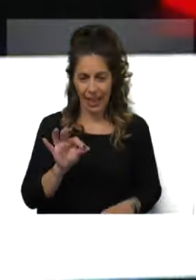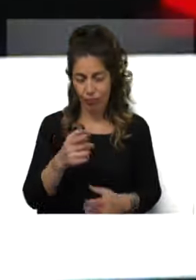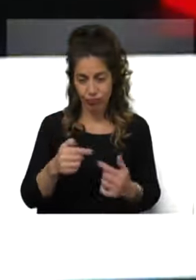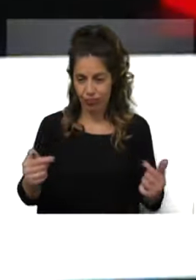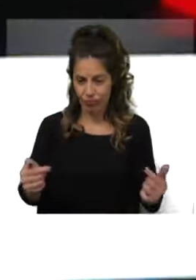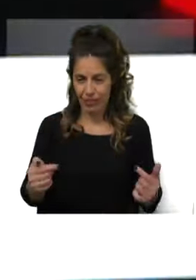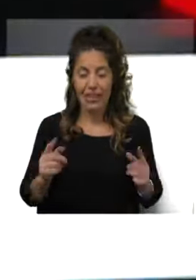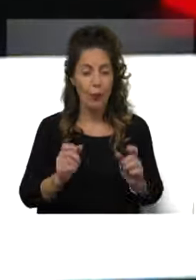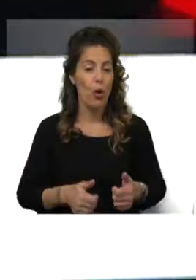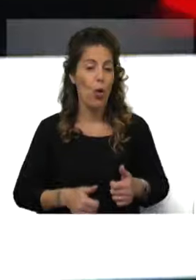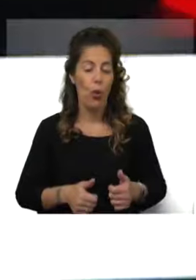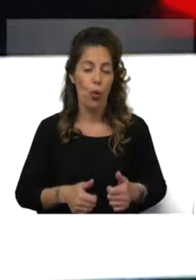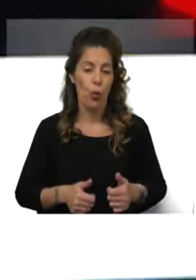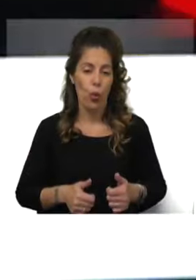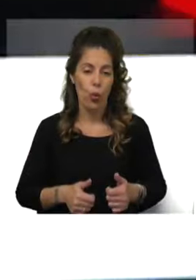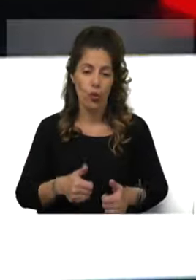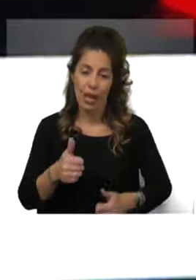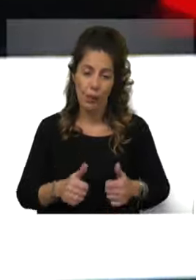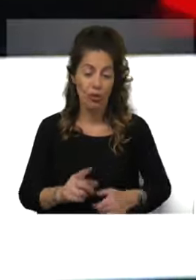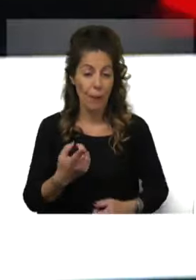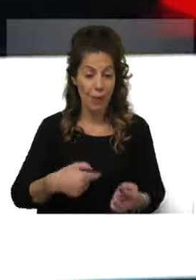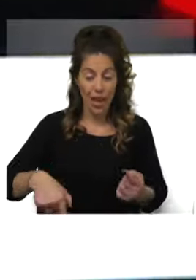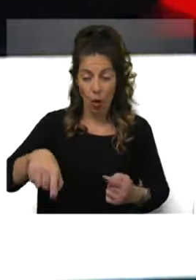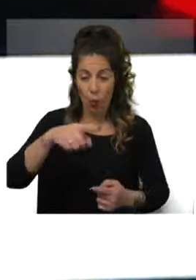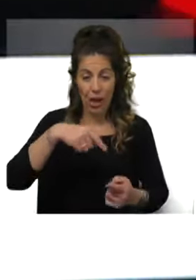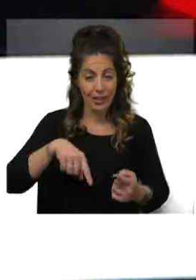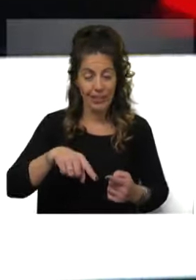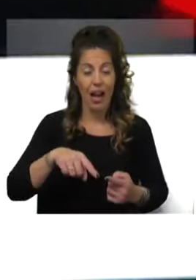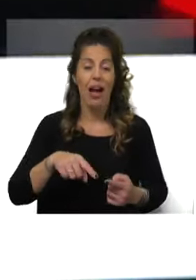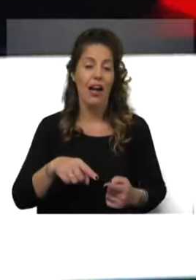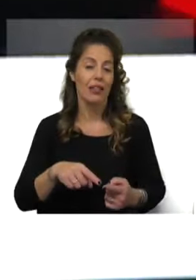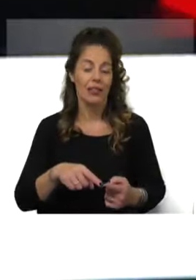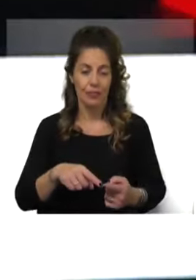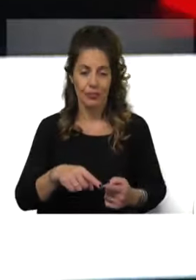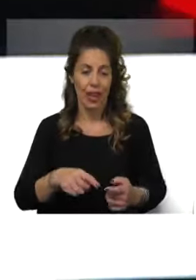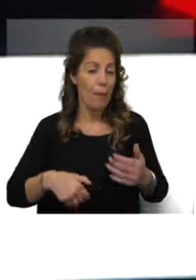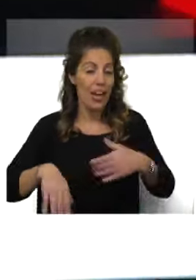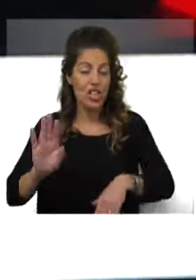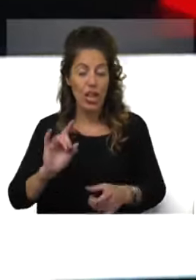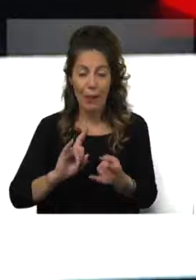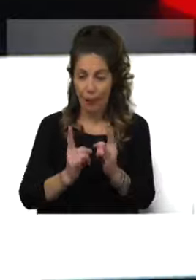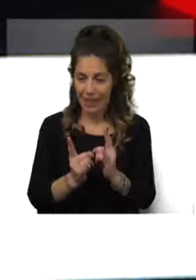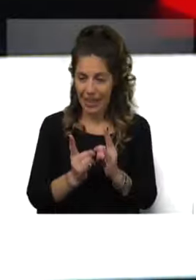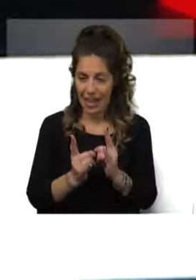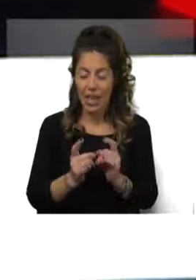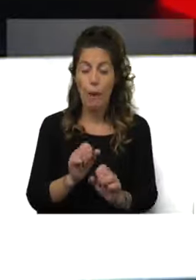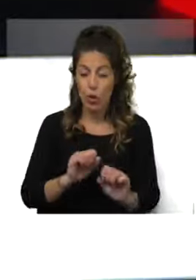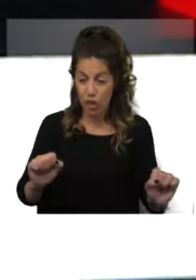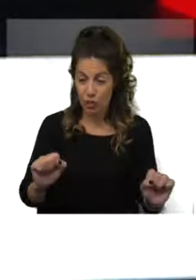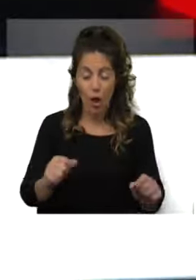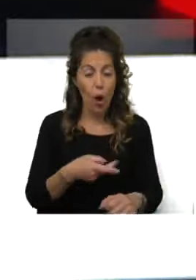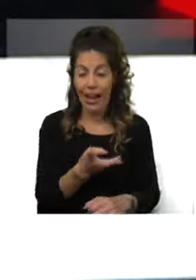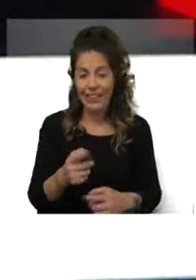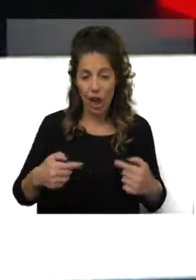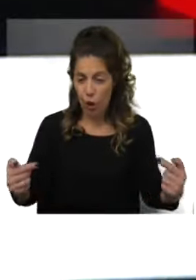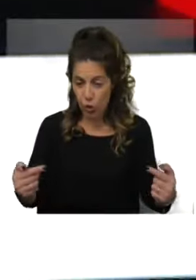hay una disputada este primera vuelta y y y las mayorías parlamentarias eventuales y una cantidad de cosas